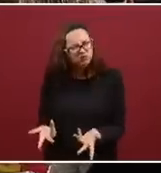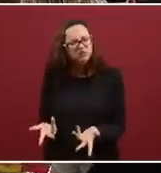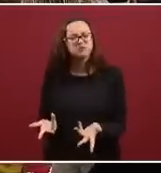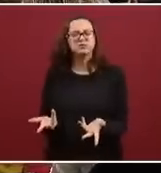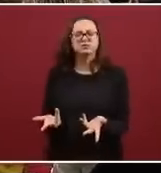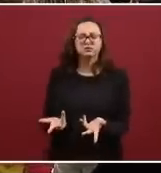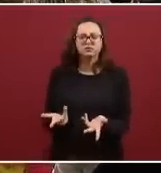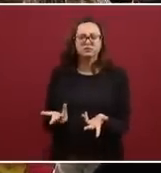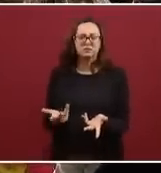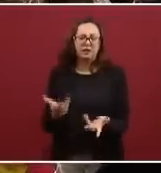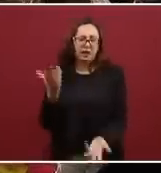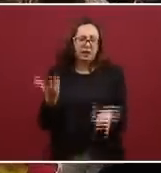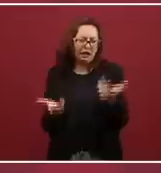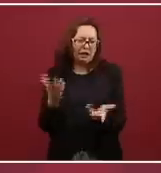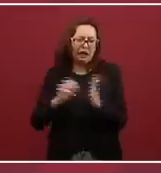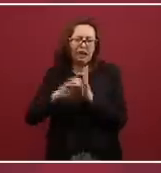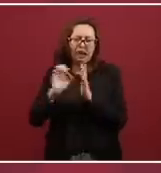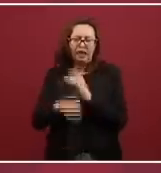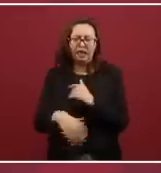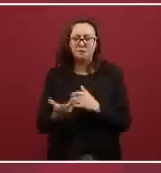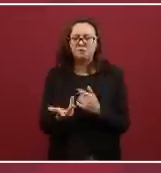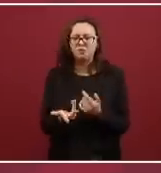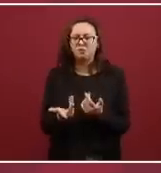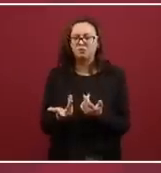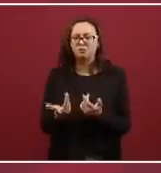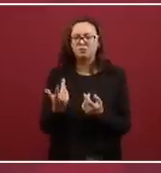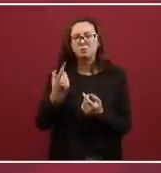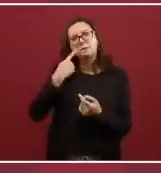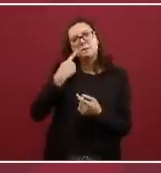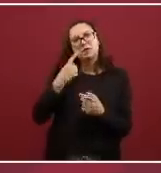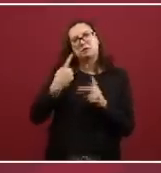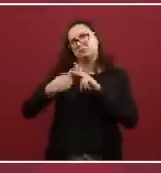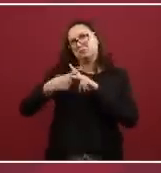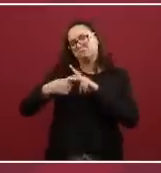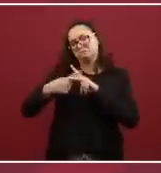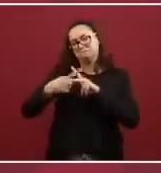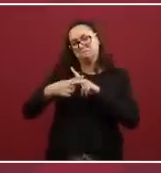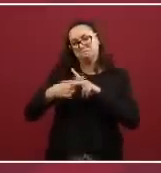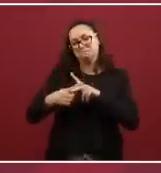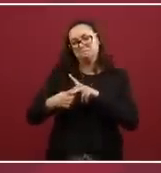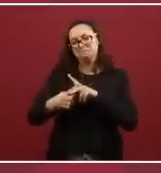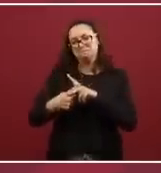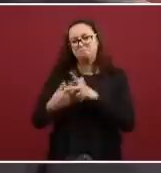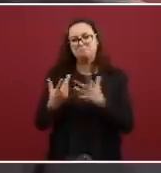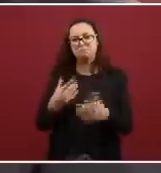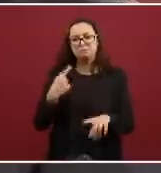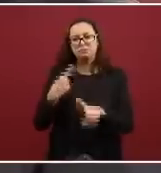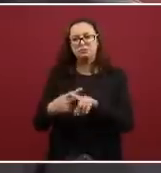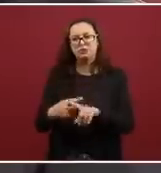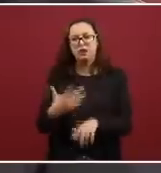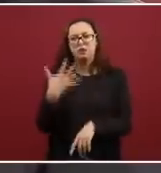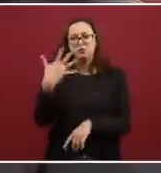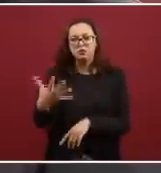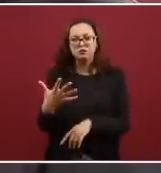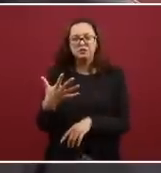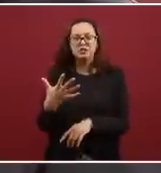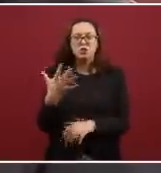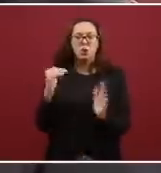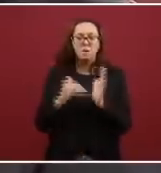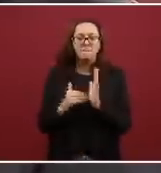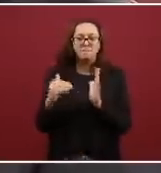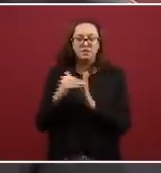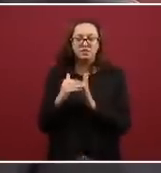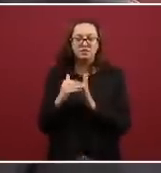símil de eso que habría que multiplicar por 5 es eso significaría que se fuesen 5 millones